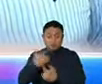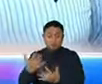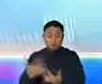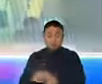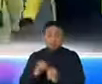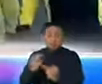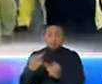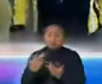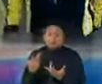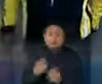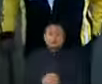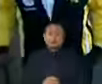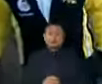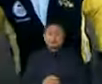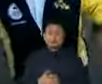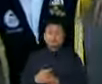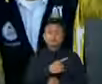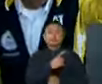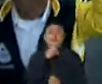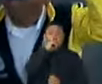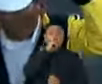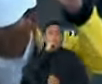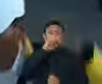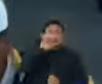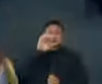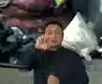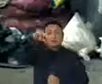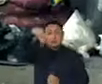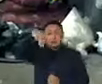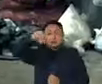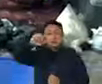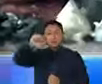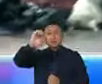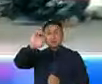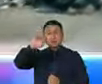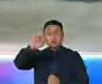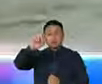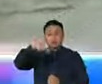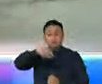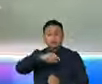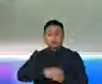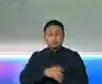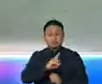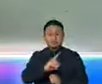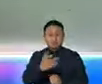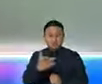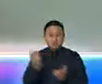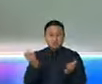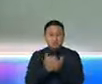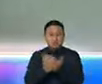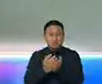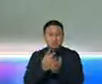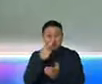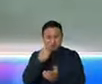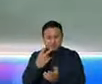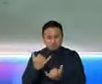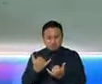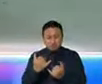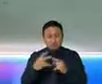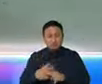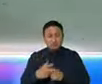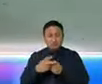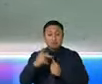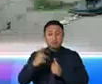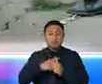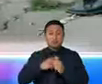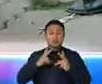ya el dictamen. En este sentido, los empleados de Maceo creen que a la par de la maquinaria y el problema visible de la basura en Quito, debe empezarse a trabajar en